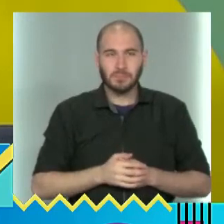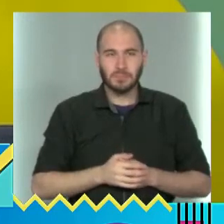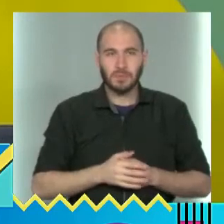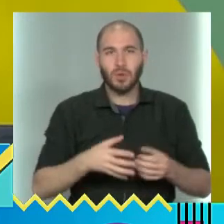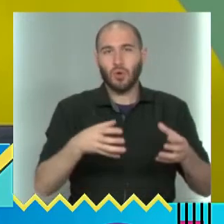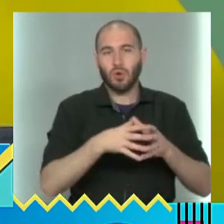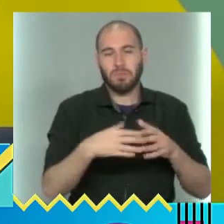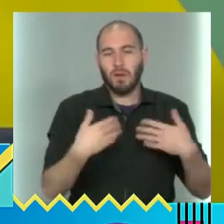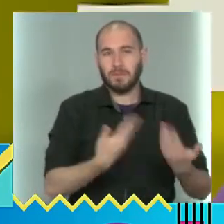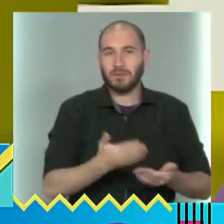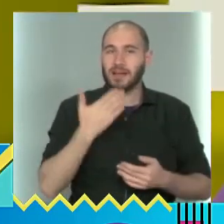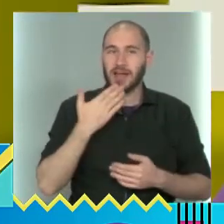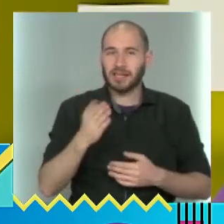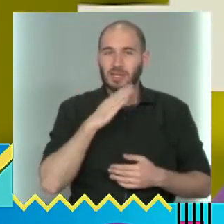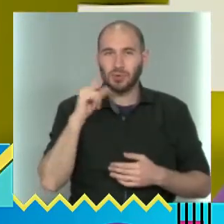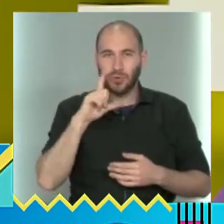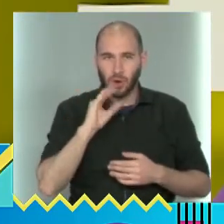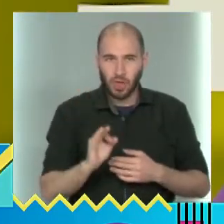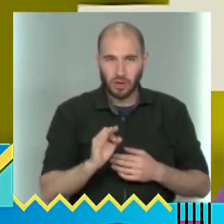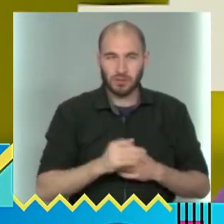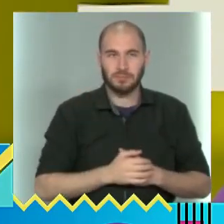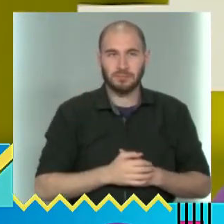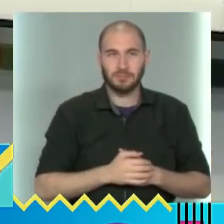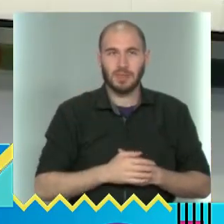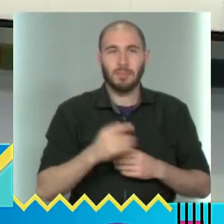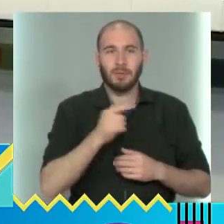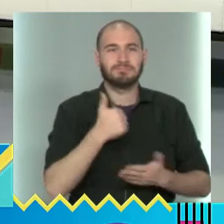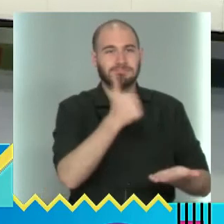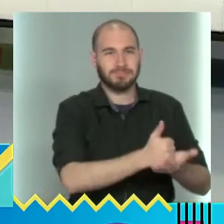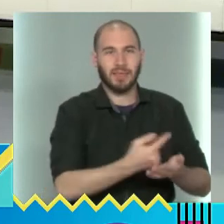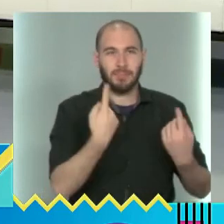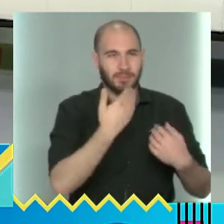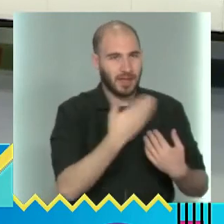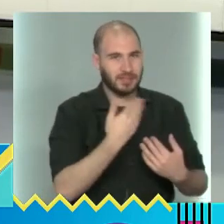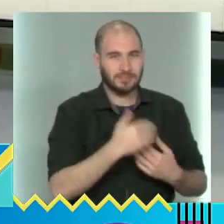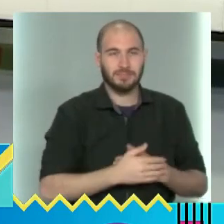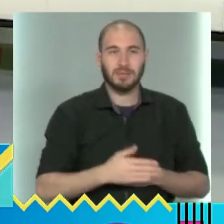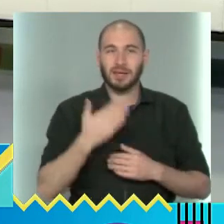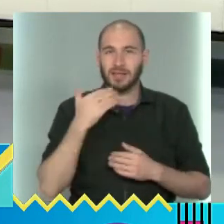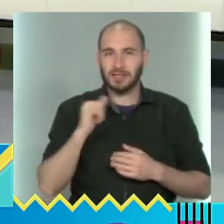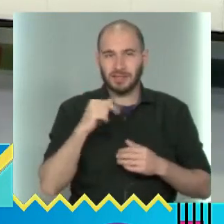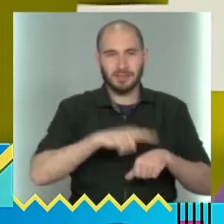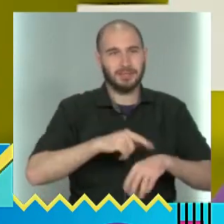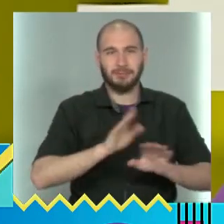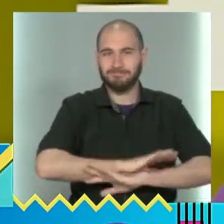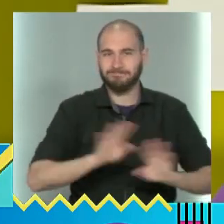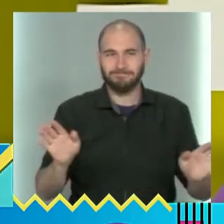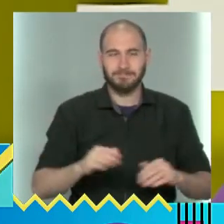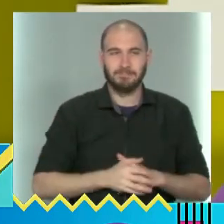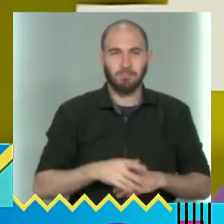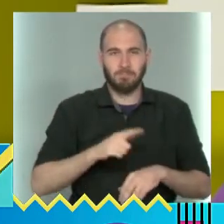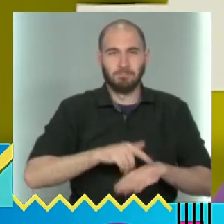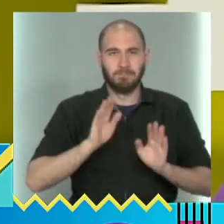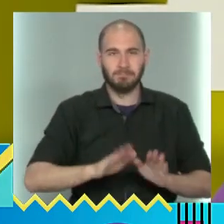sus acólitos. Muchísimas gracias, Julio, por tu presencia acá en el programa. No, por favor, muchísimas gracias, quieran. Amira. No nos queda más tiempo, nos hubiéramos quedado,